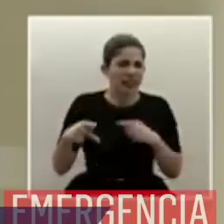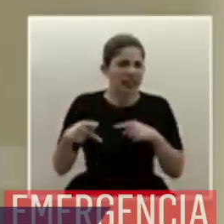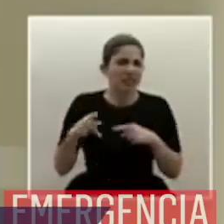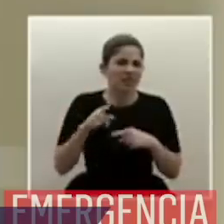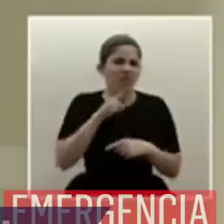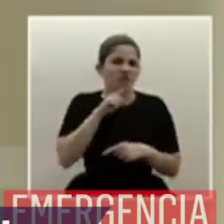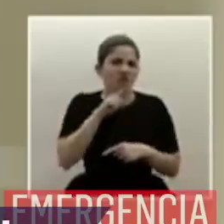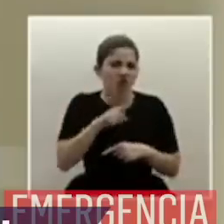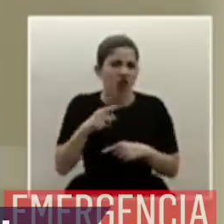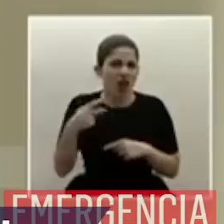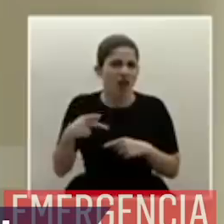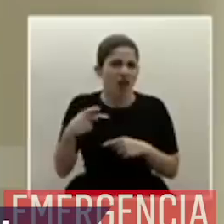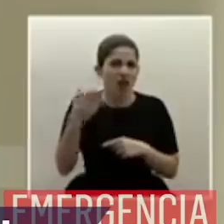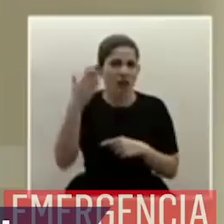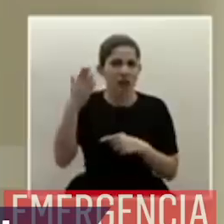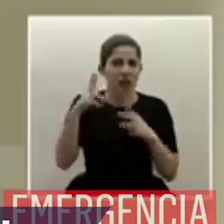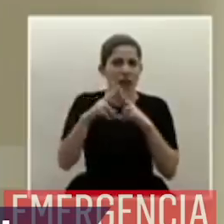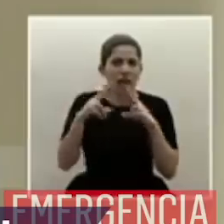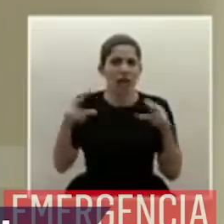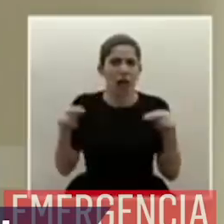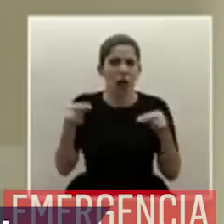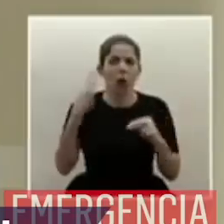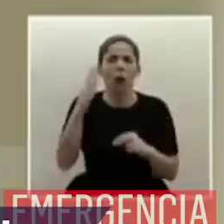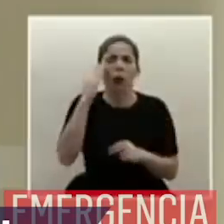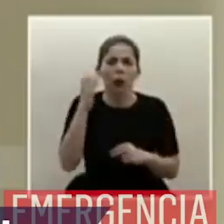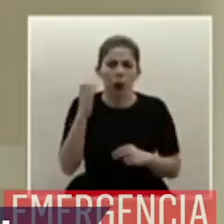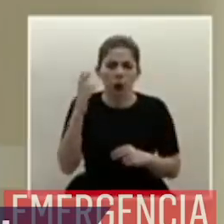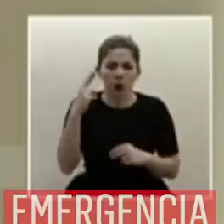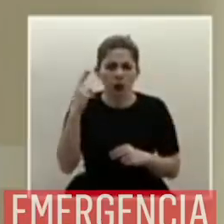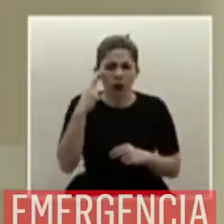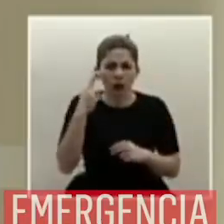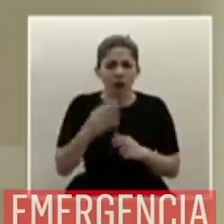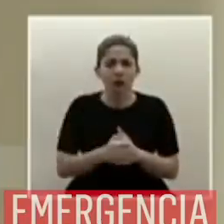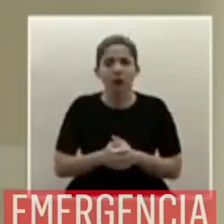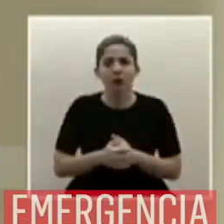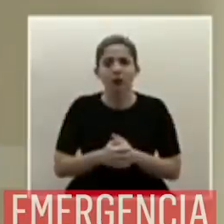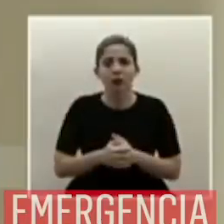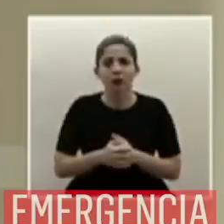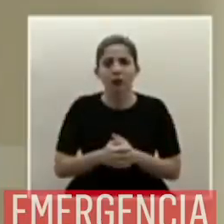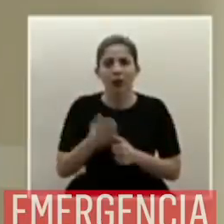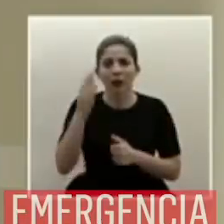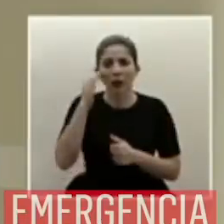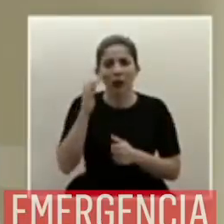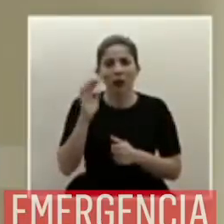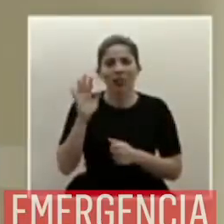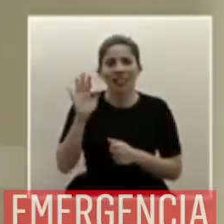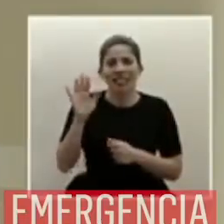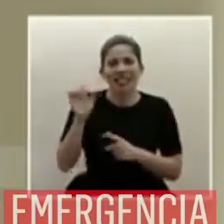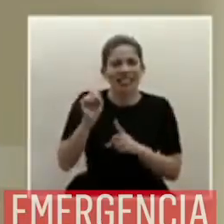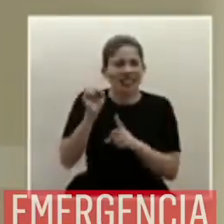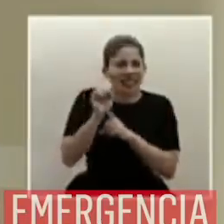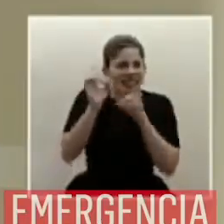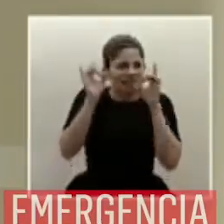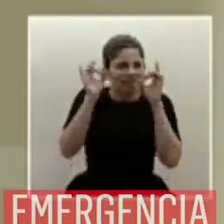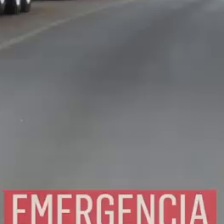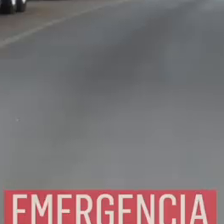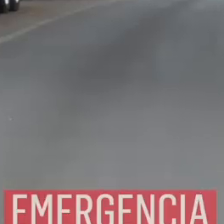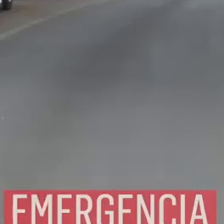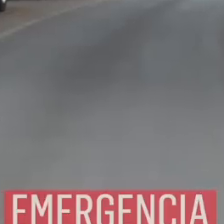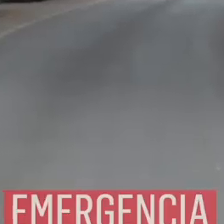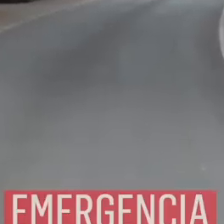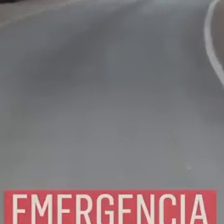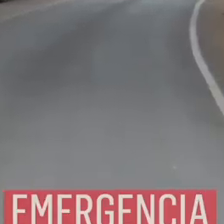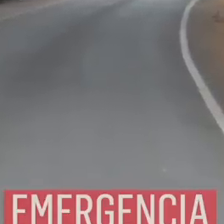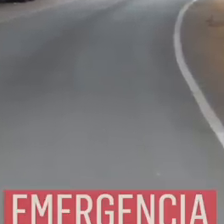con Nicaragua debido a la realidad tan tremenda que se vive en ese país.